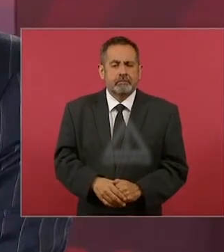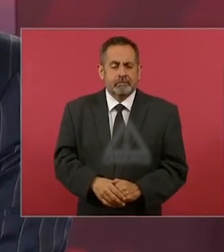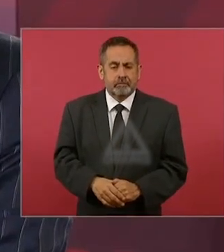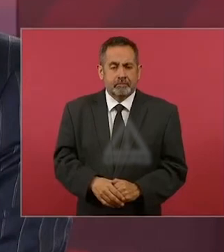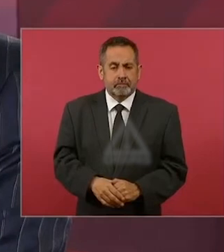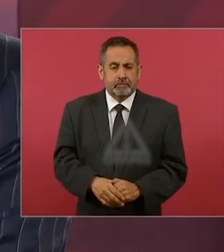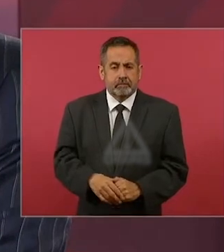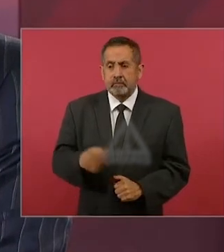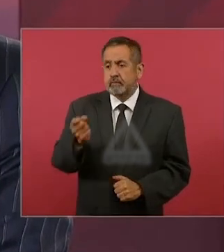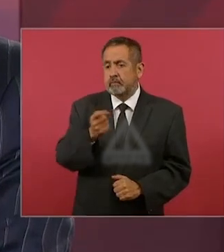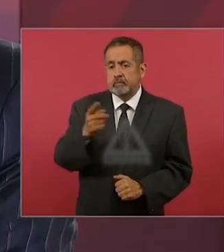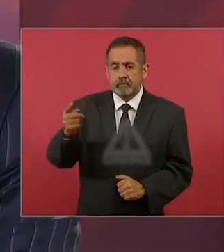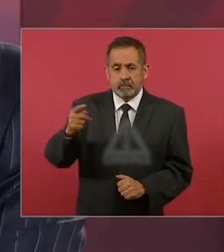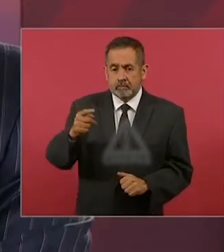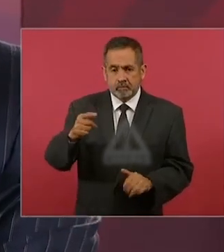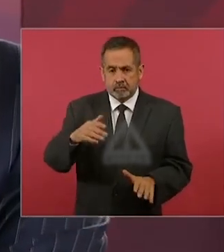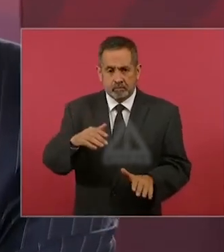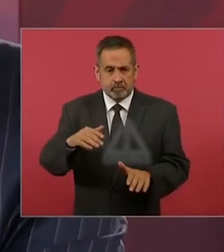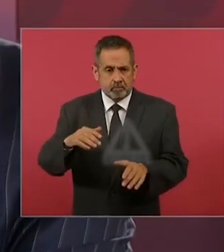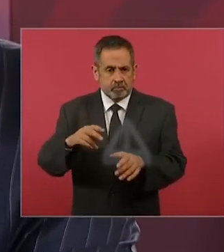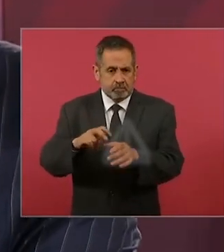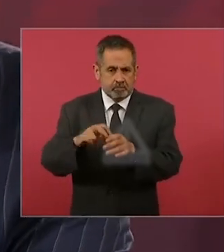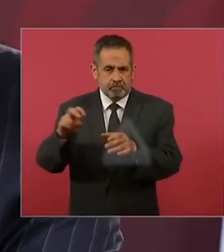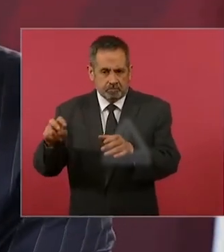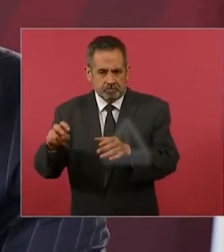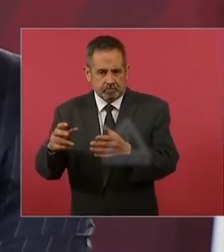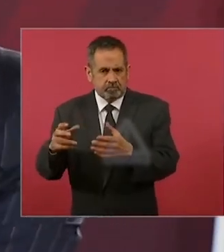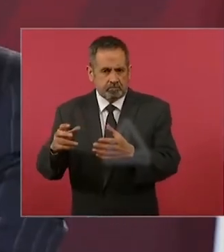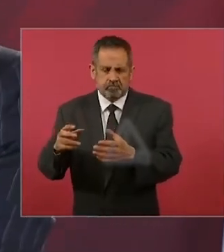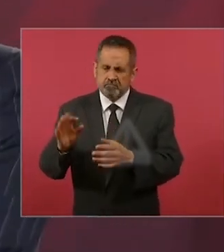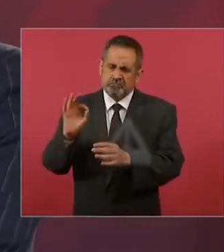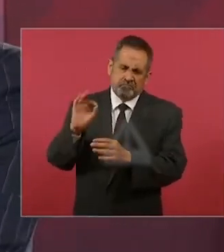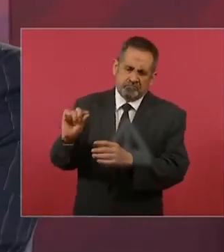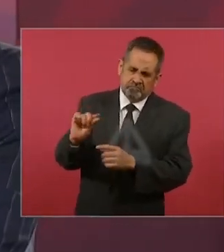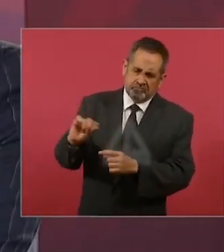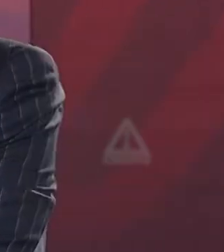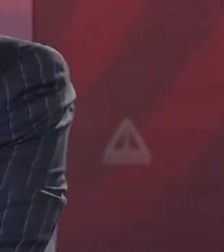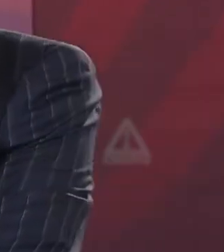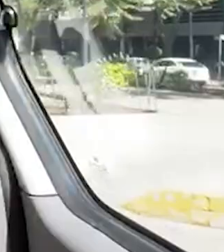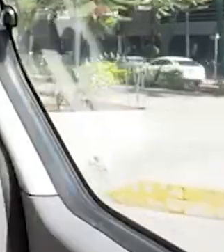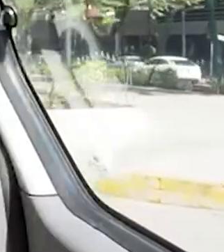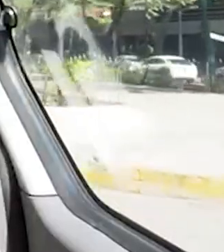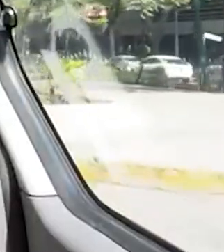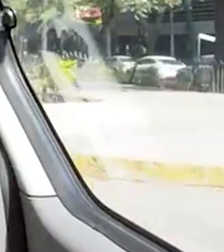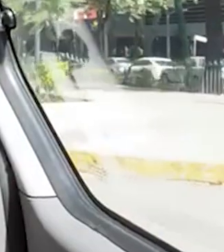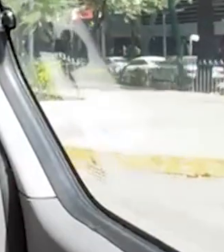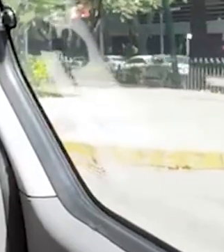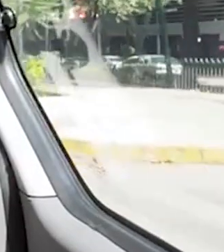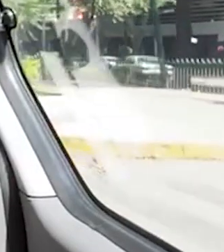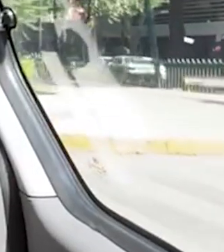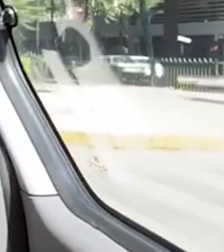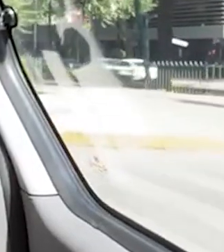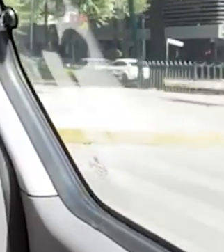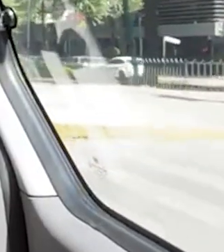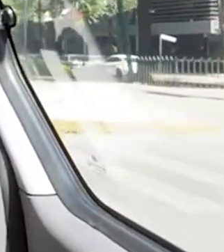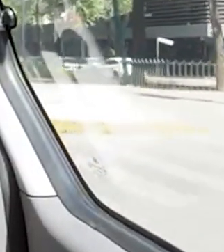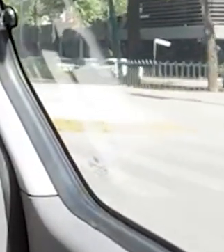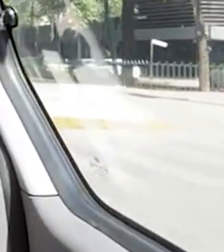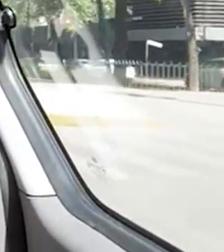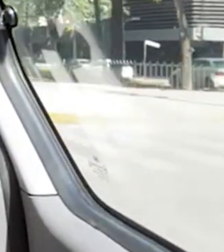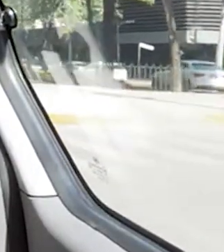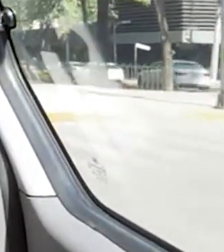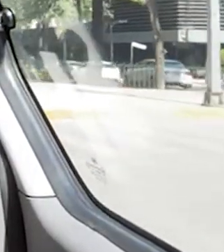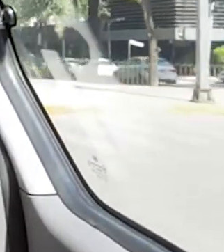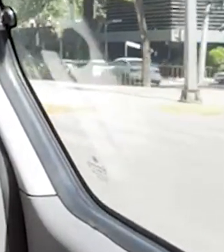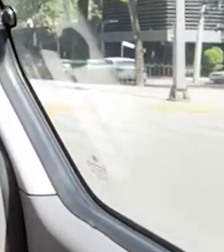los que se van son gentes de primera y los que se quedan también. Al respecto, el actual director